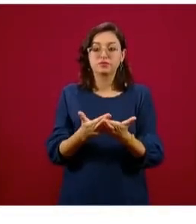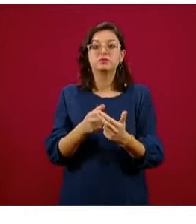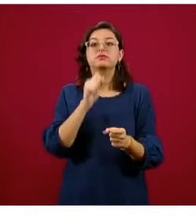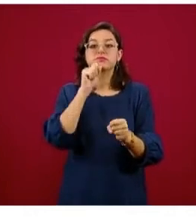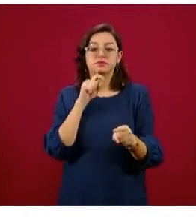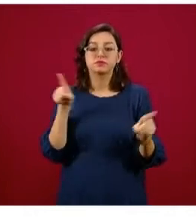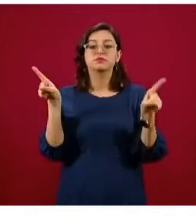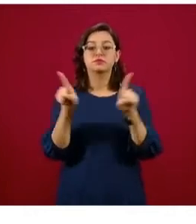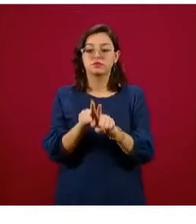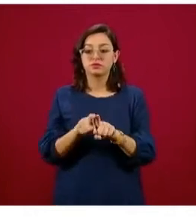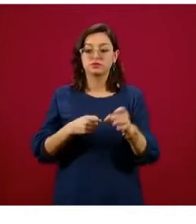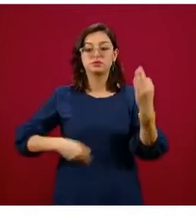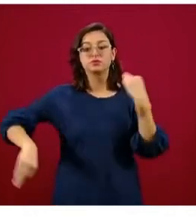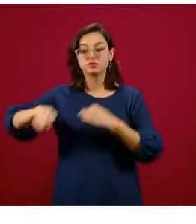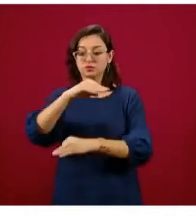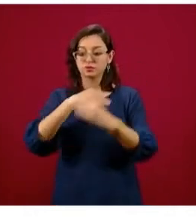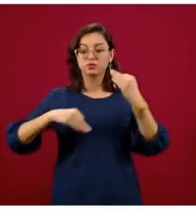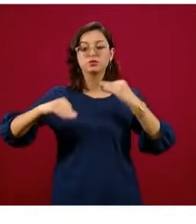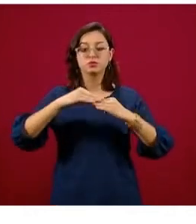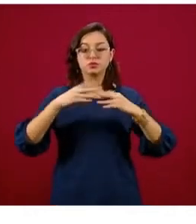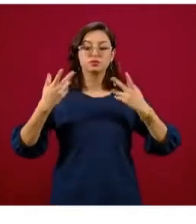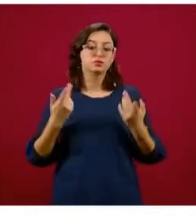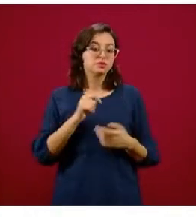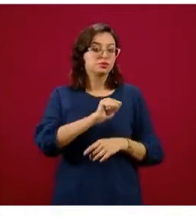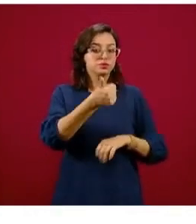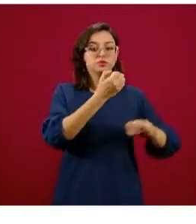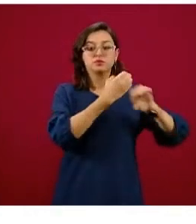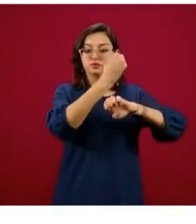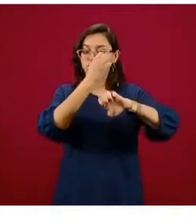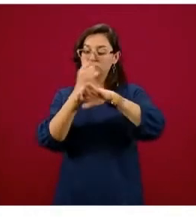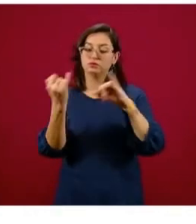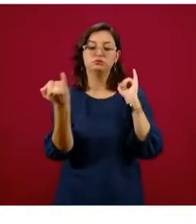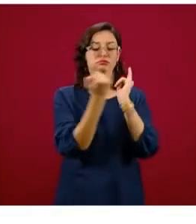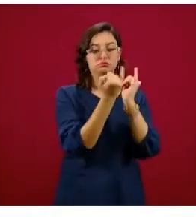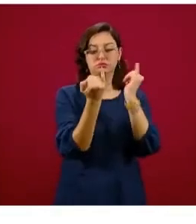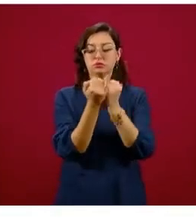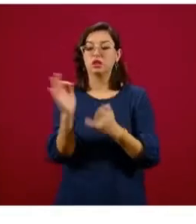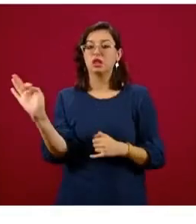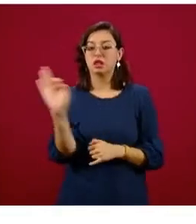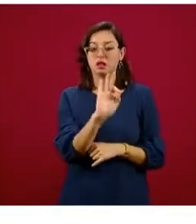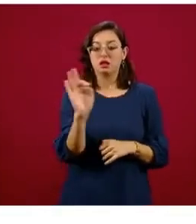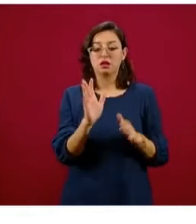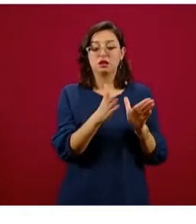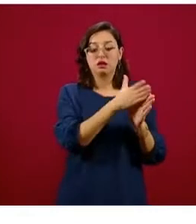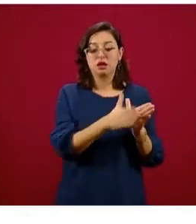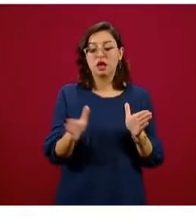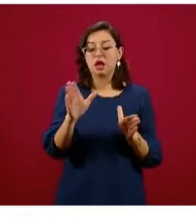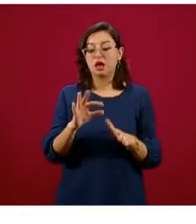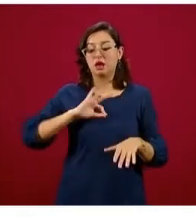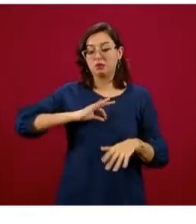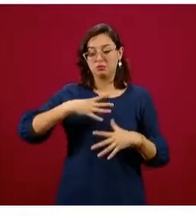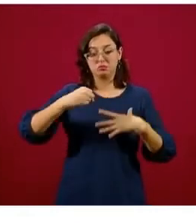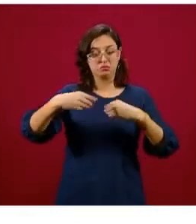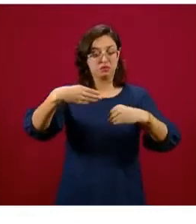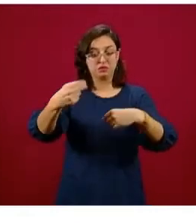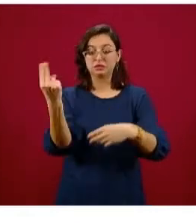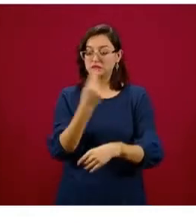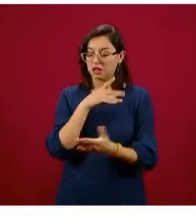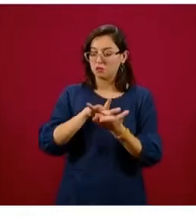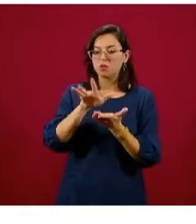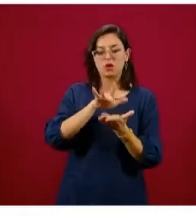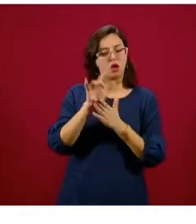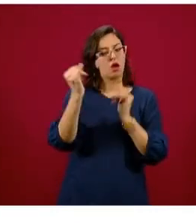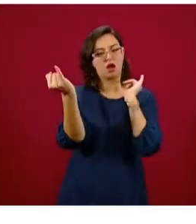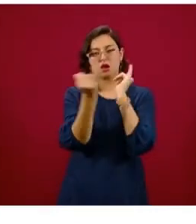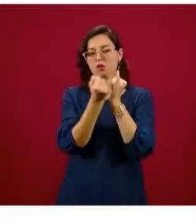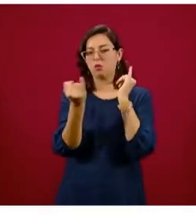realizar también con todas o cualquiera de las otras entidades federativas que en su momento de la epidemia requieran de este apoyo para